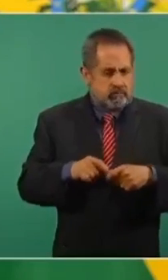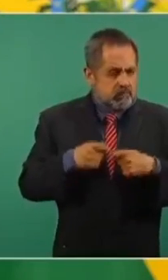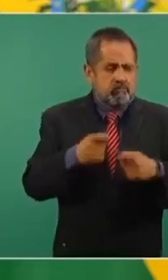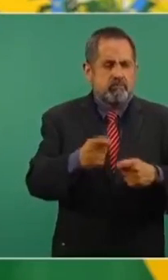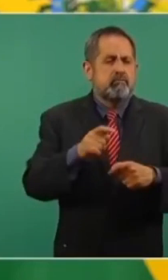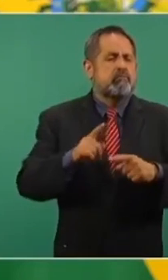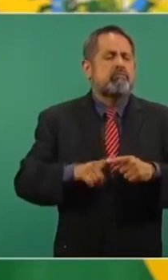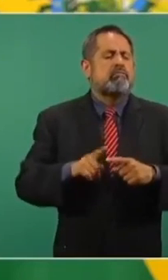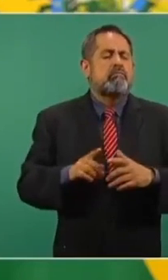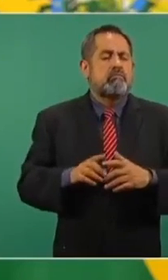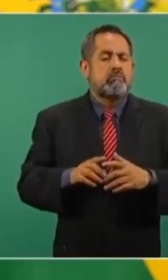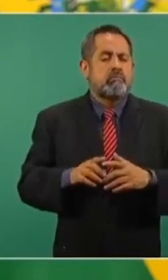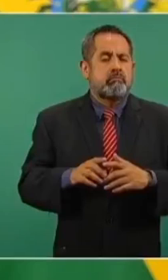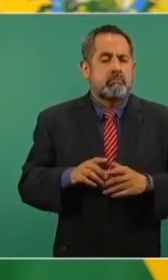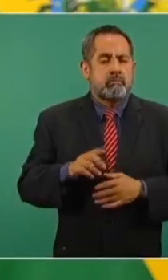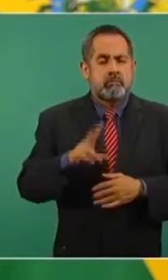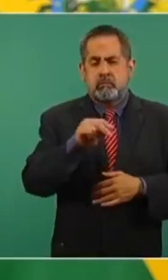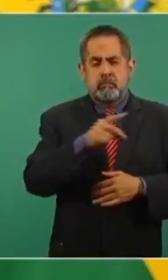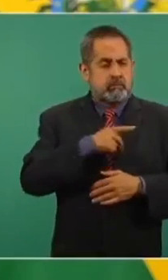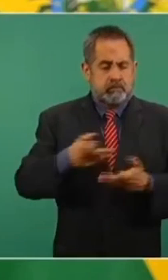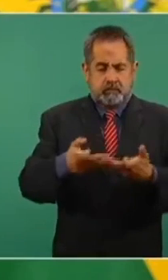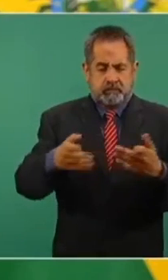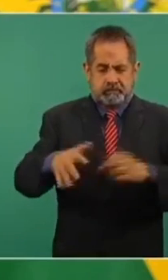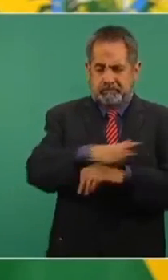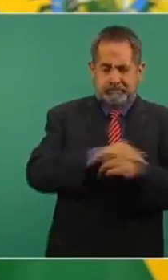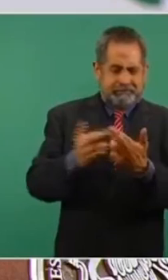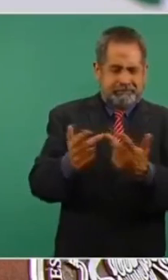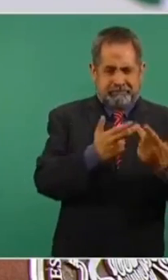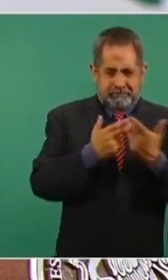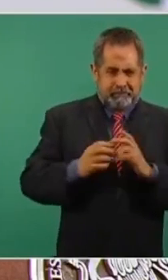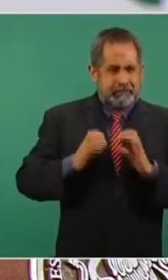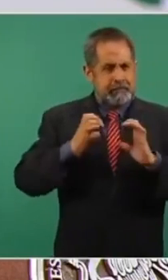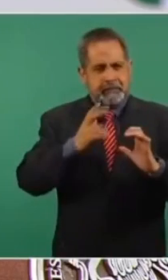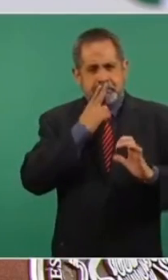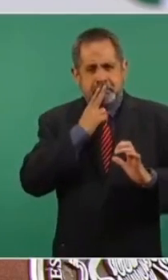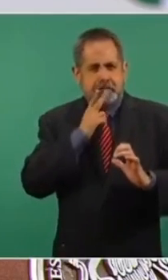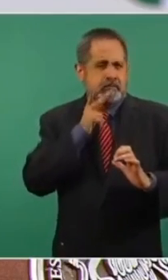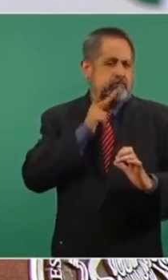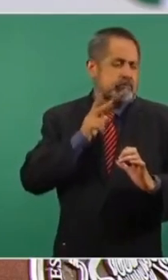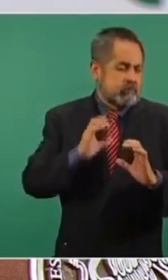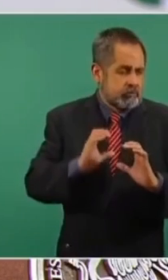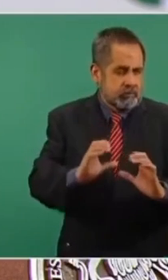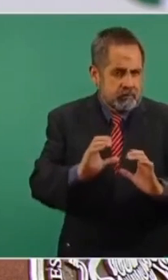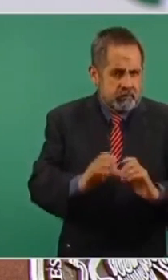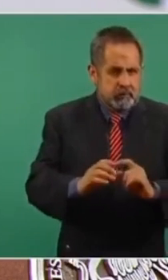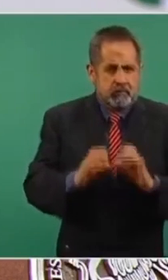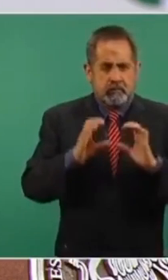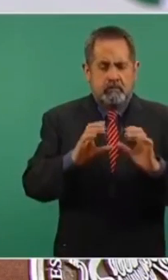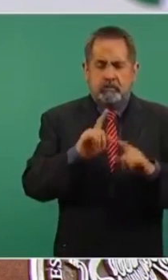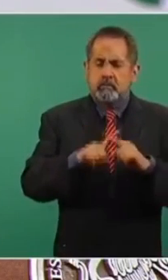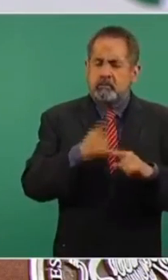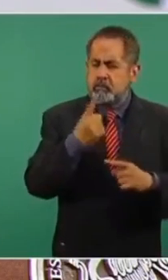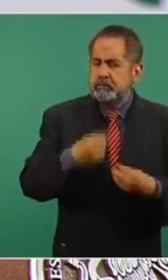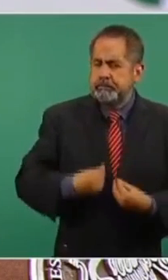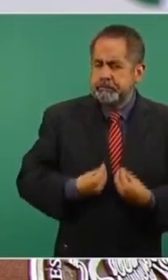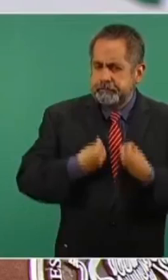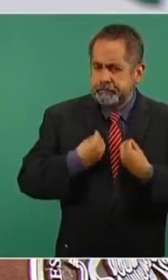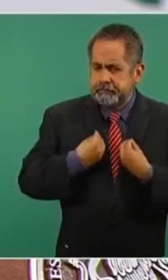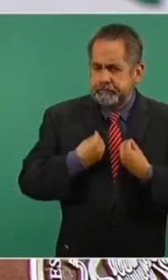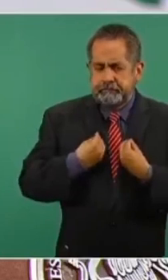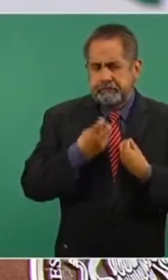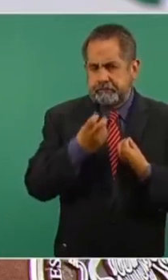garantizando que no se destruya el territorio, que se cuiden los recursos naturales y que se cuide la vida.